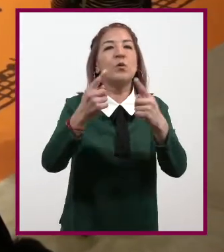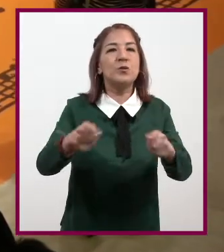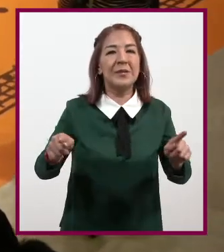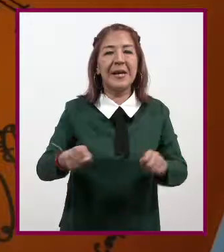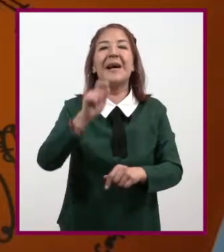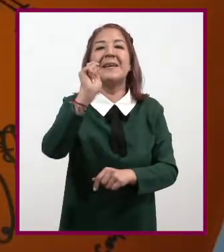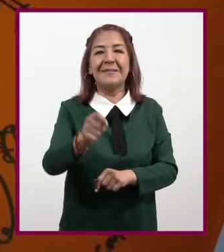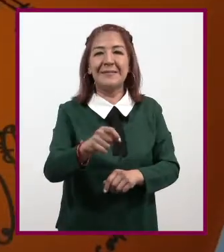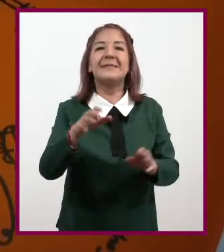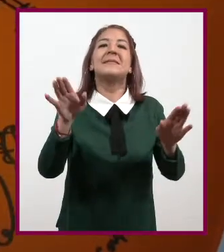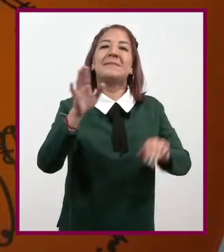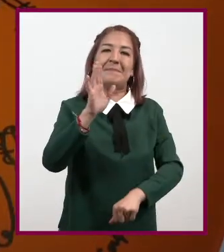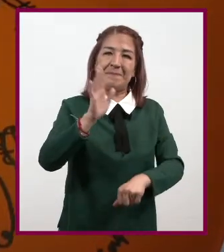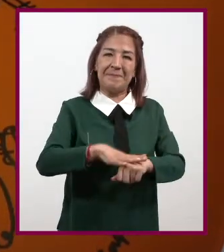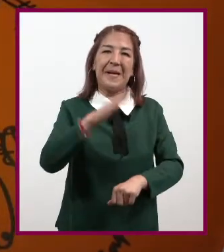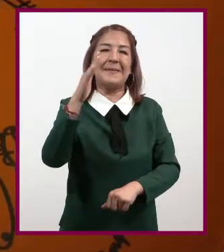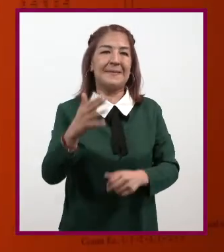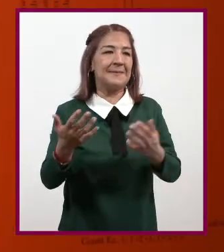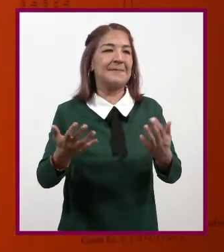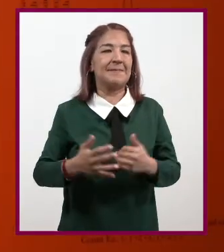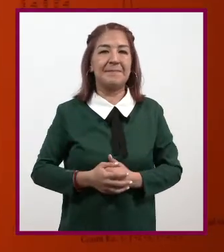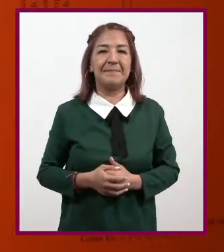que más me